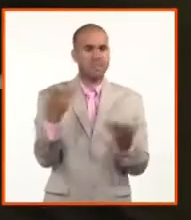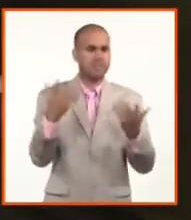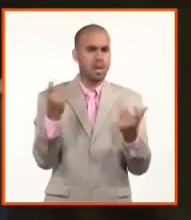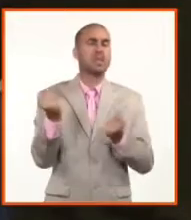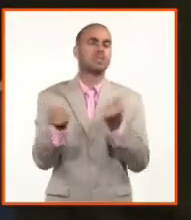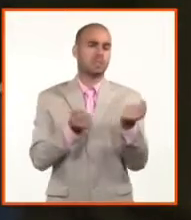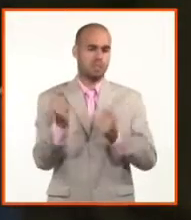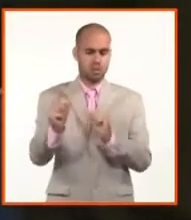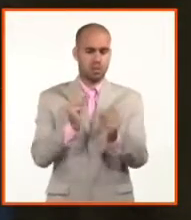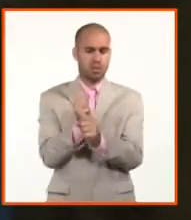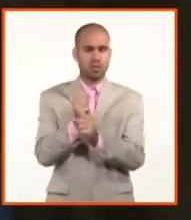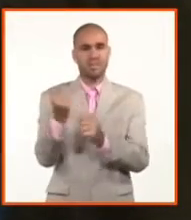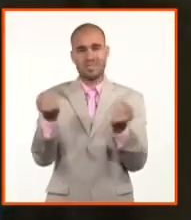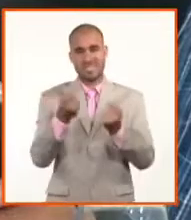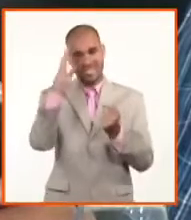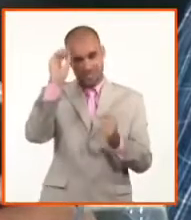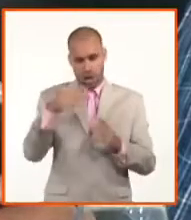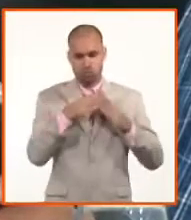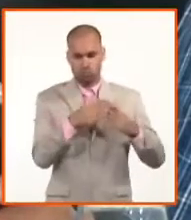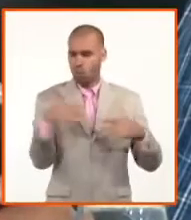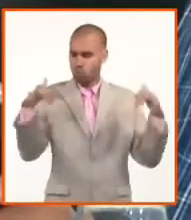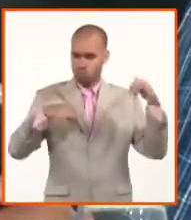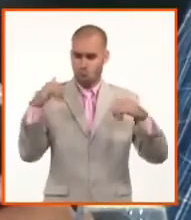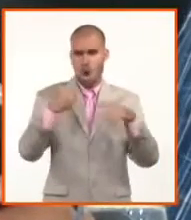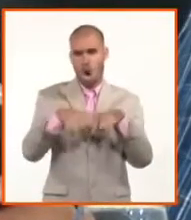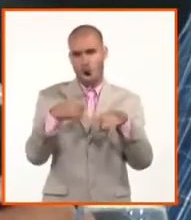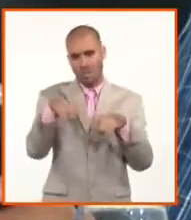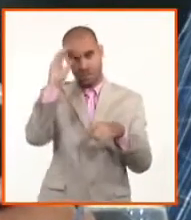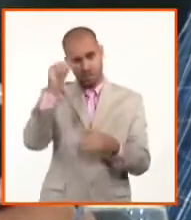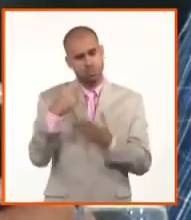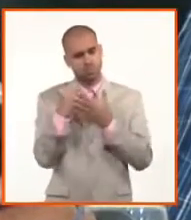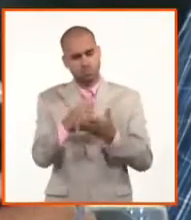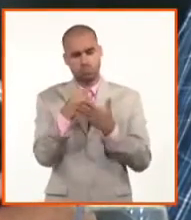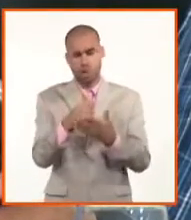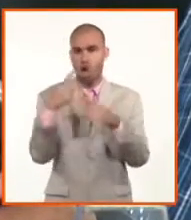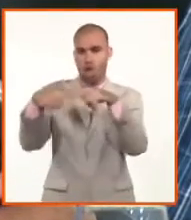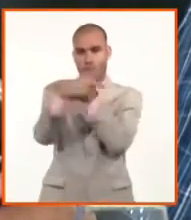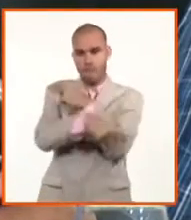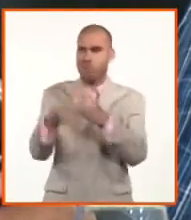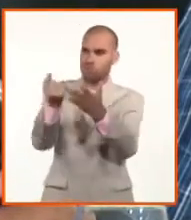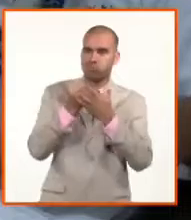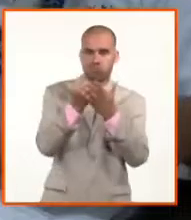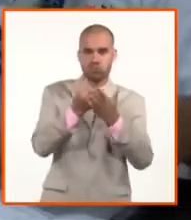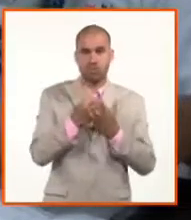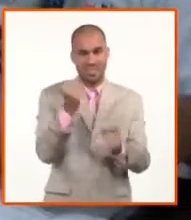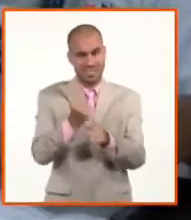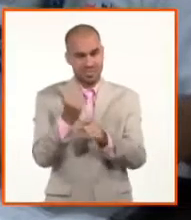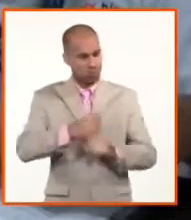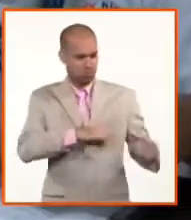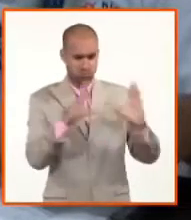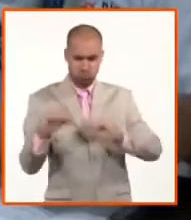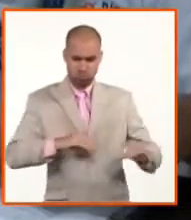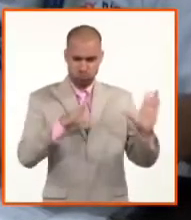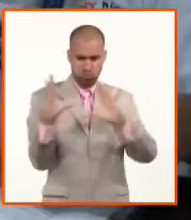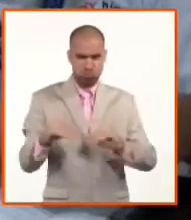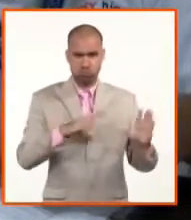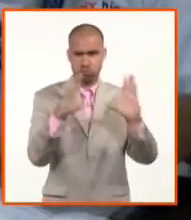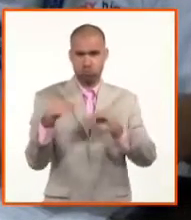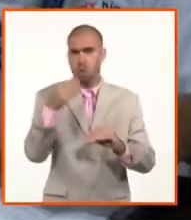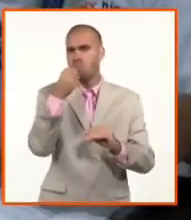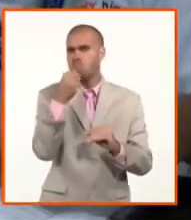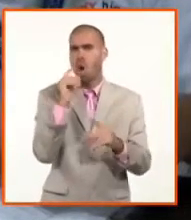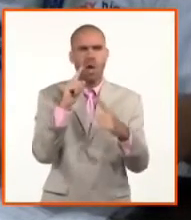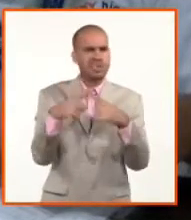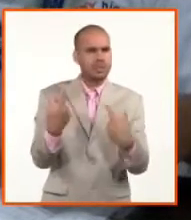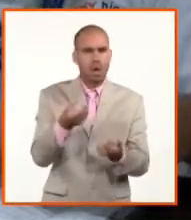garantizado el arribo de los vuelos y barcos con la ayuda que ha recibido el país. Han trabajado sin descanso y de manera aguerrida para viabilizar